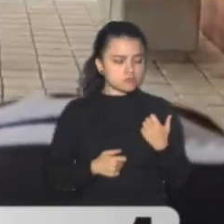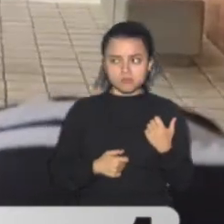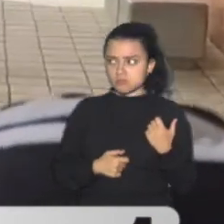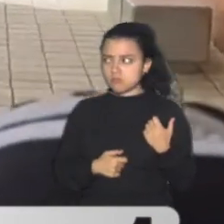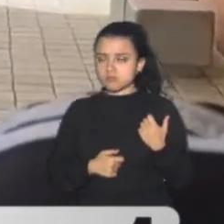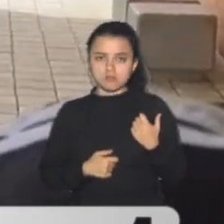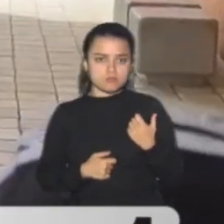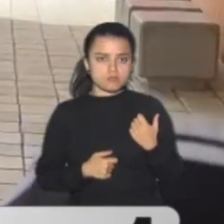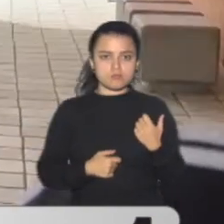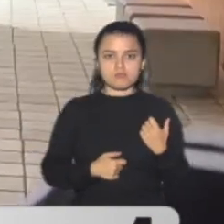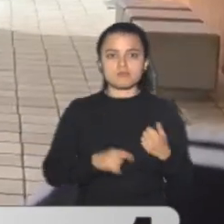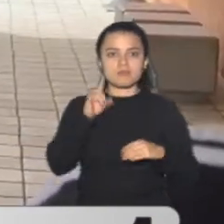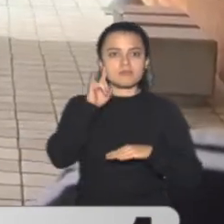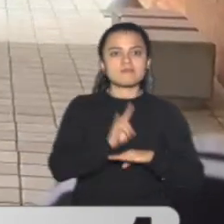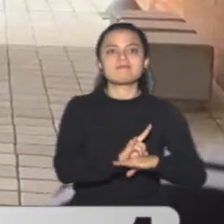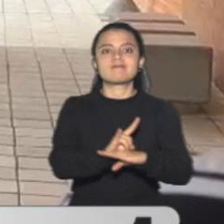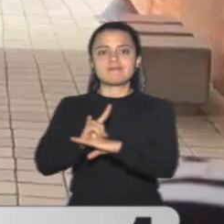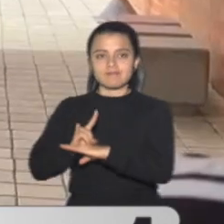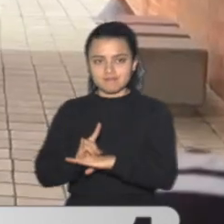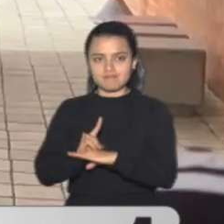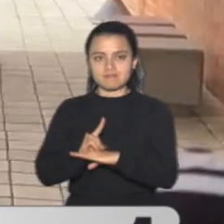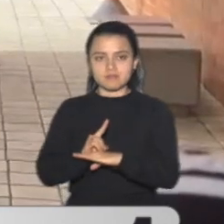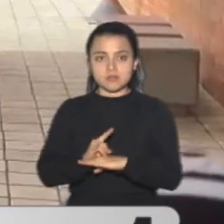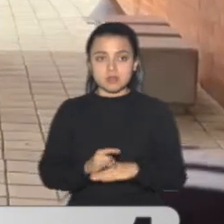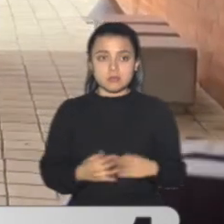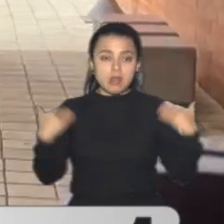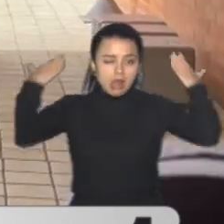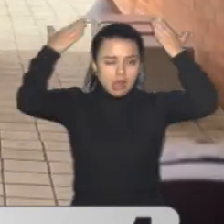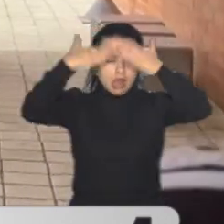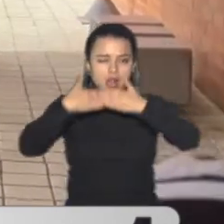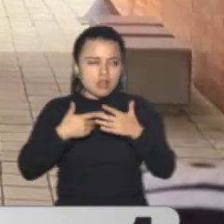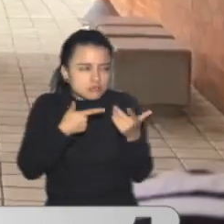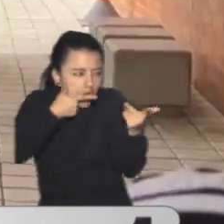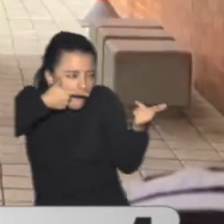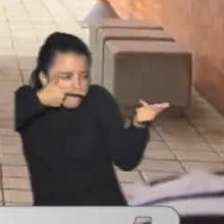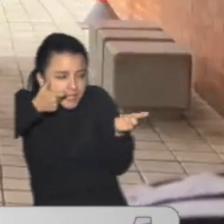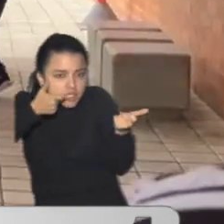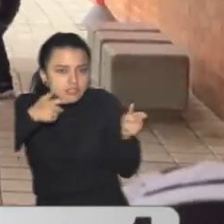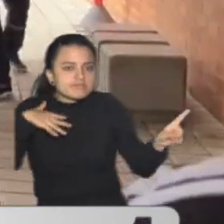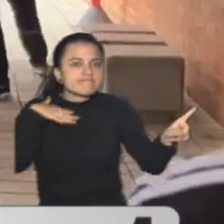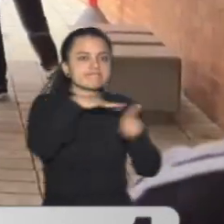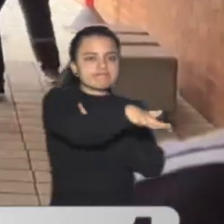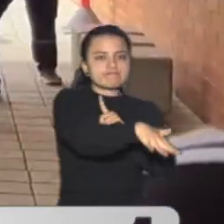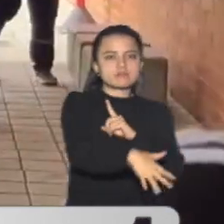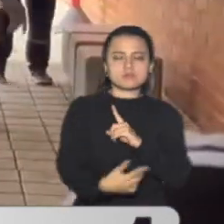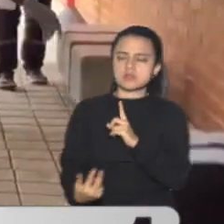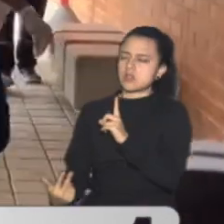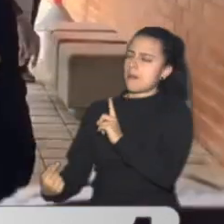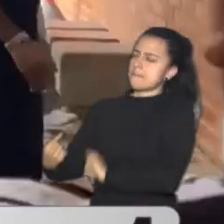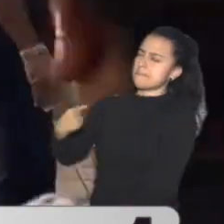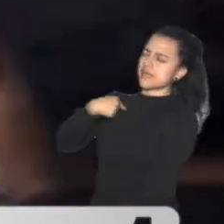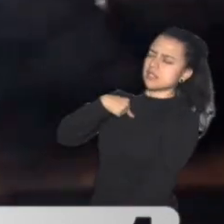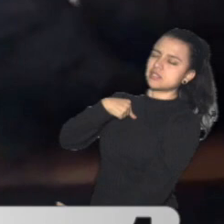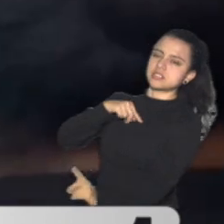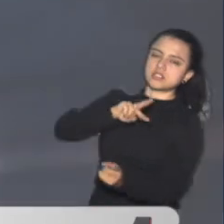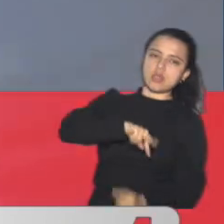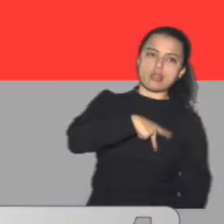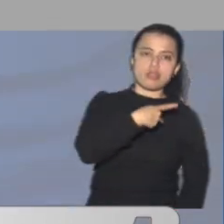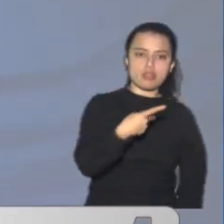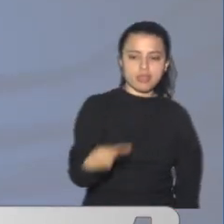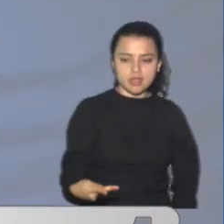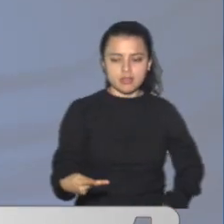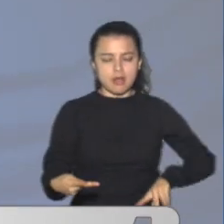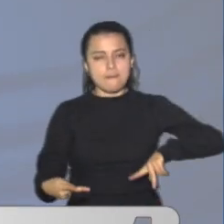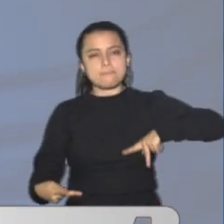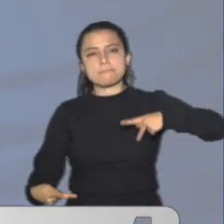garantizar la seguridad de la comunidad y fueron atacados presuntamente por el clan del golfo se adelantan las investigaciones para determinar quiénes serían